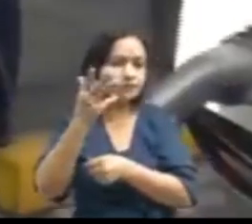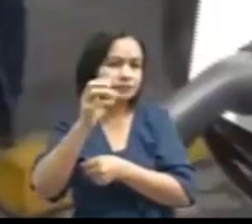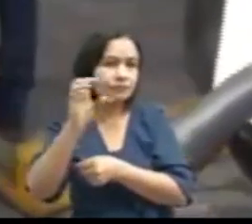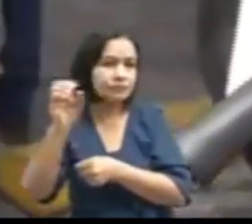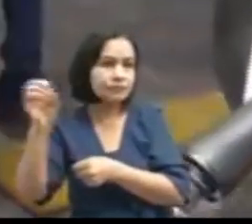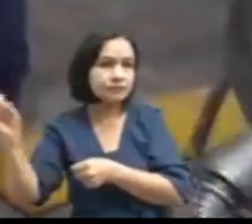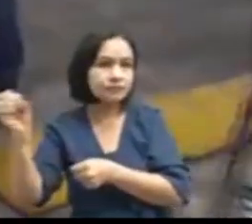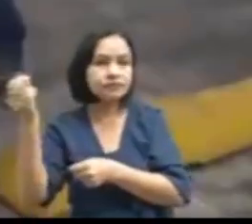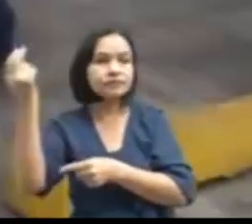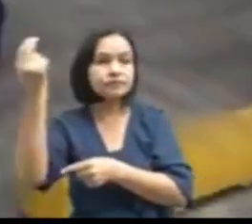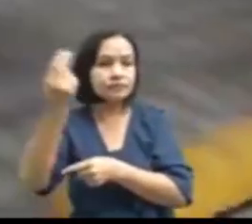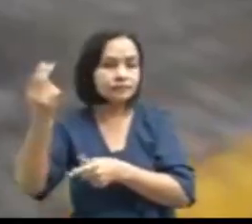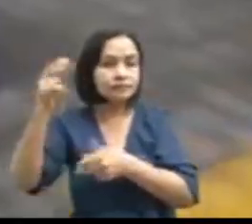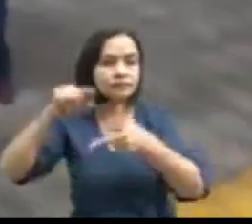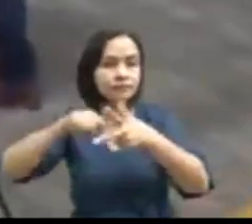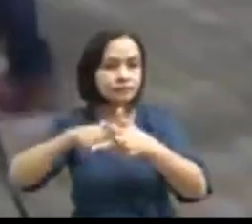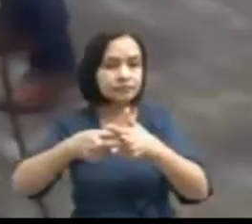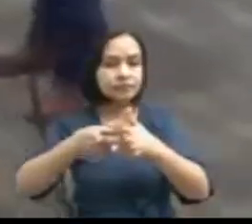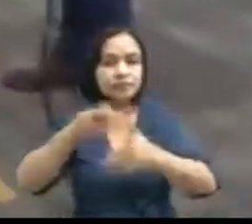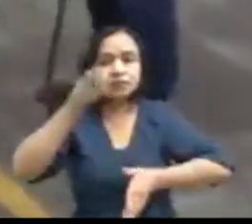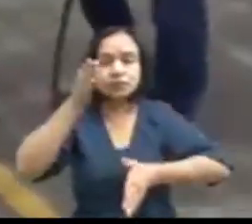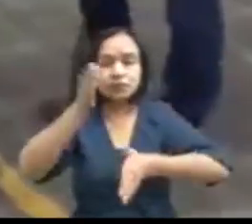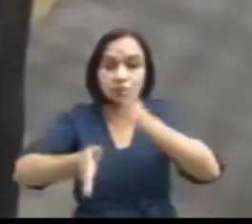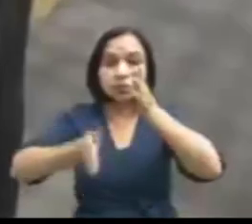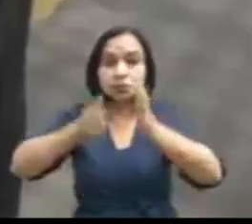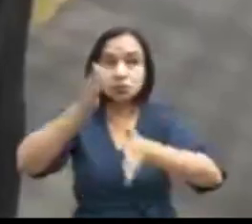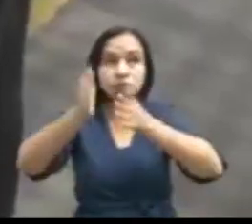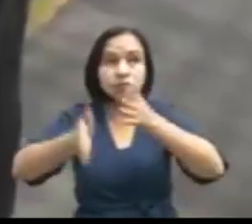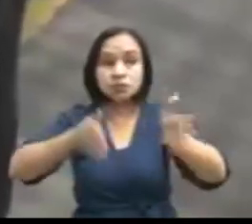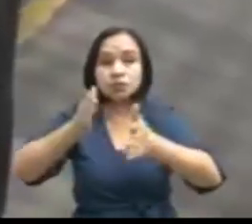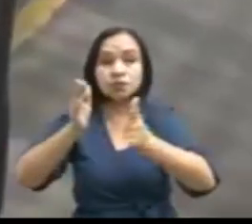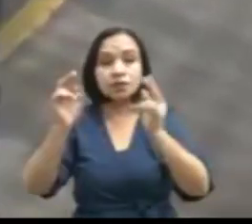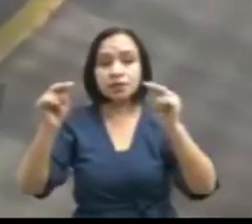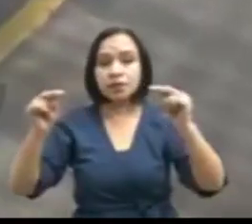abastece toda la isla. Para Noticias 12, Gabriela Solórzano.